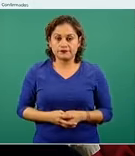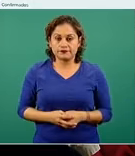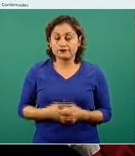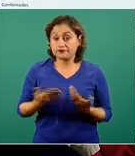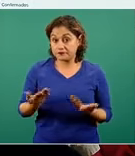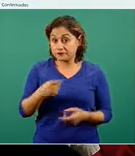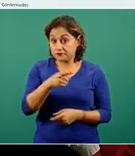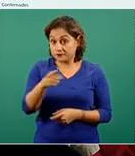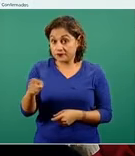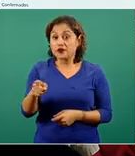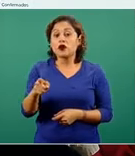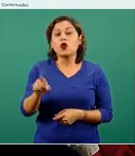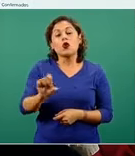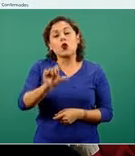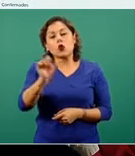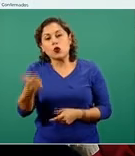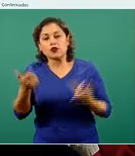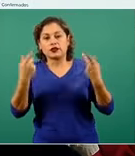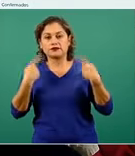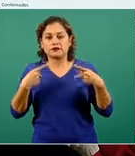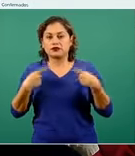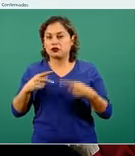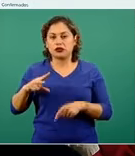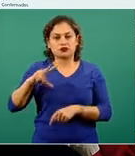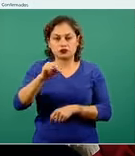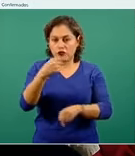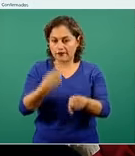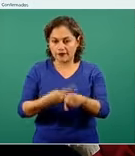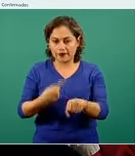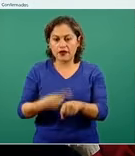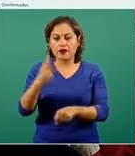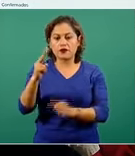resultado negativo de laboratorio,